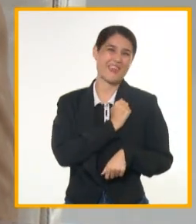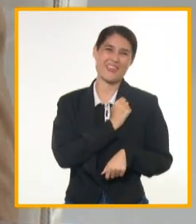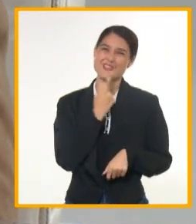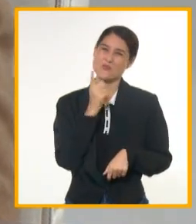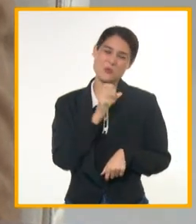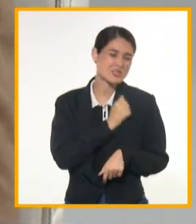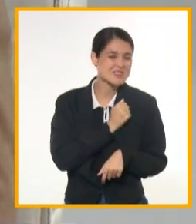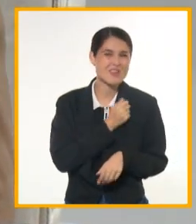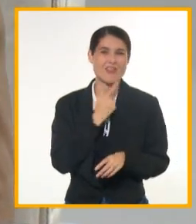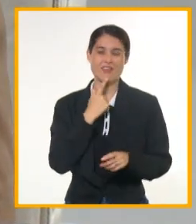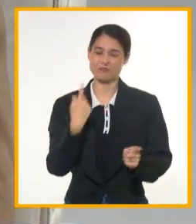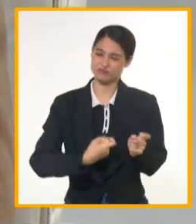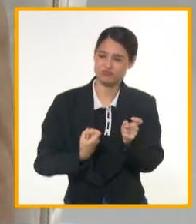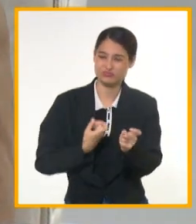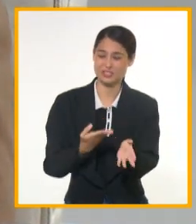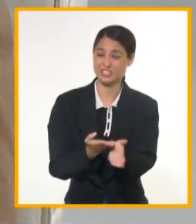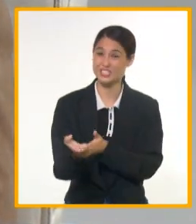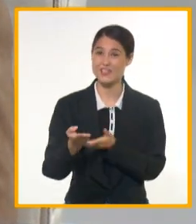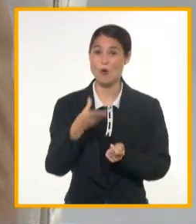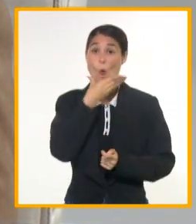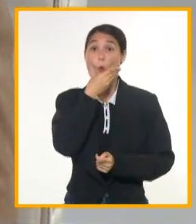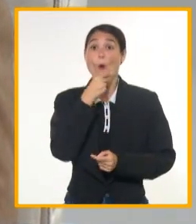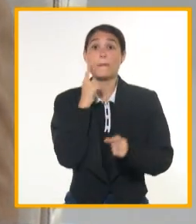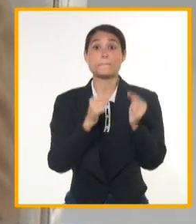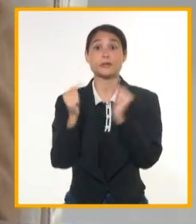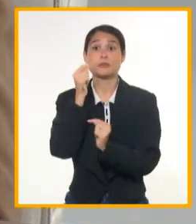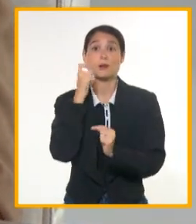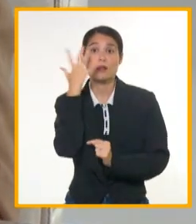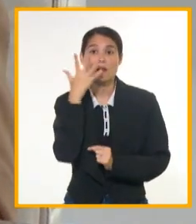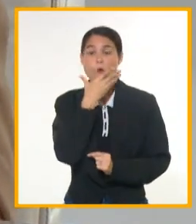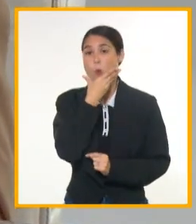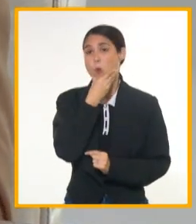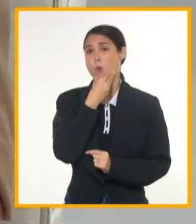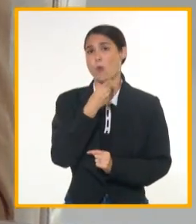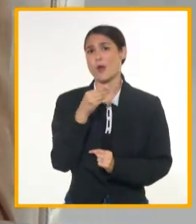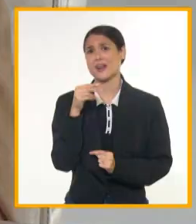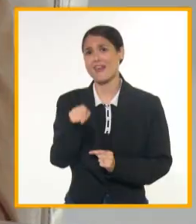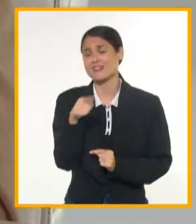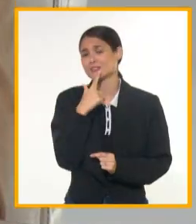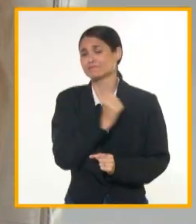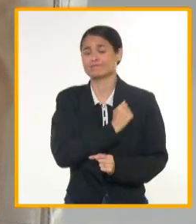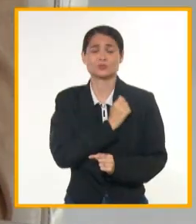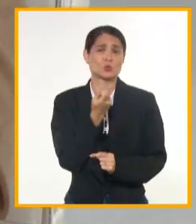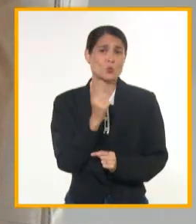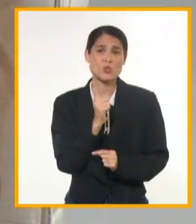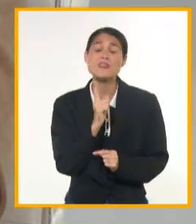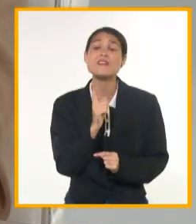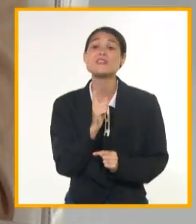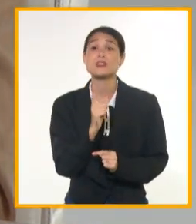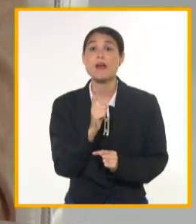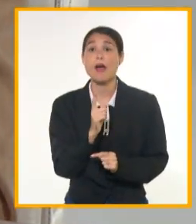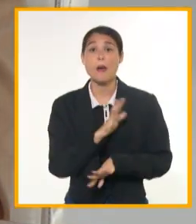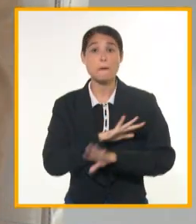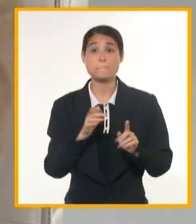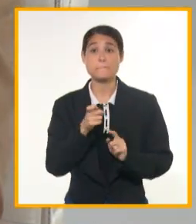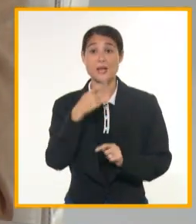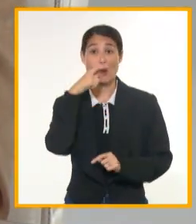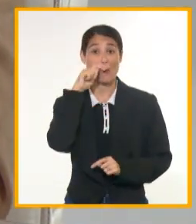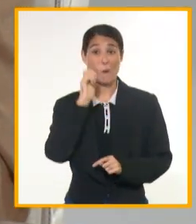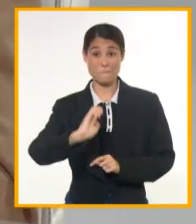de acuerdo con los que se están manifestando en contra de que continúe la guerra, y sobre todo aupando a